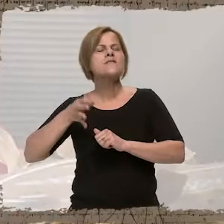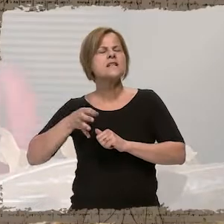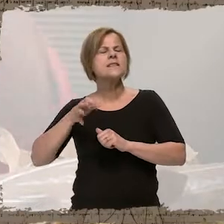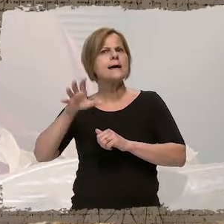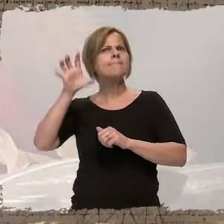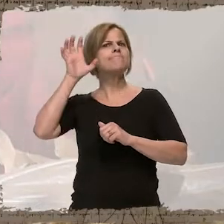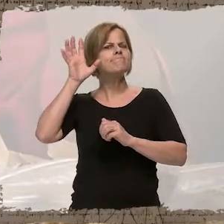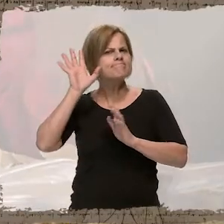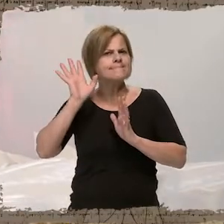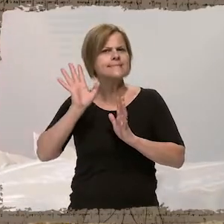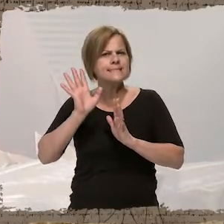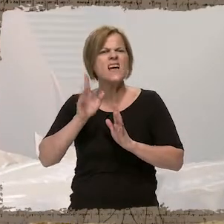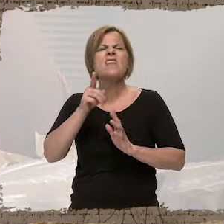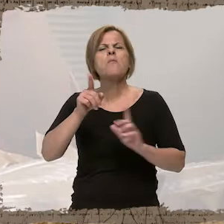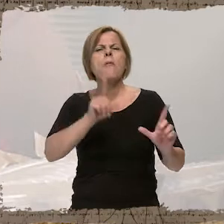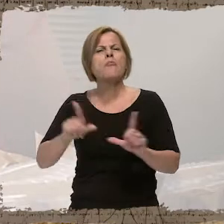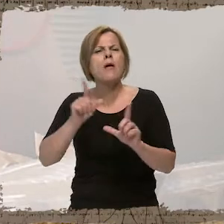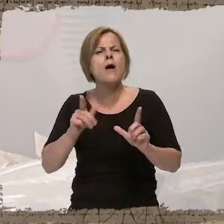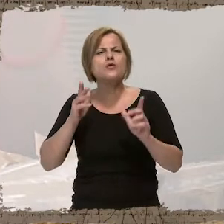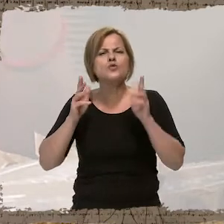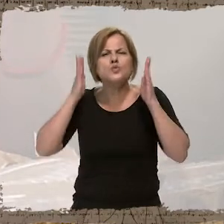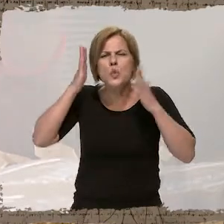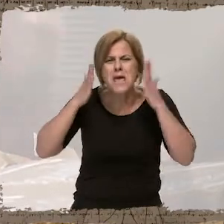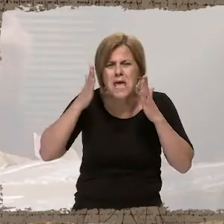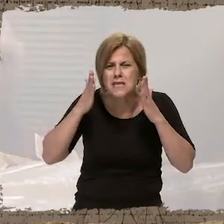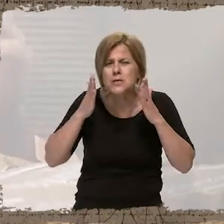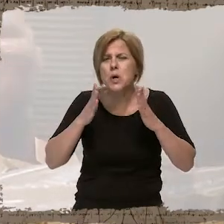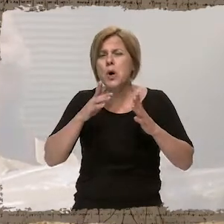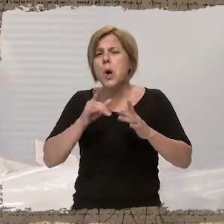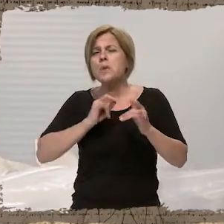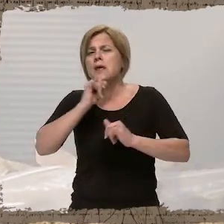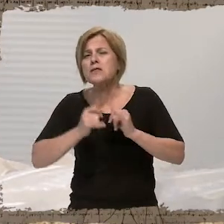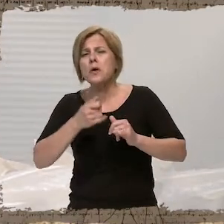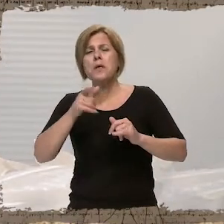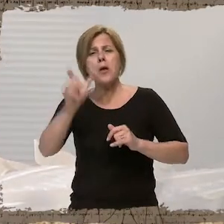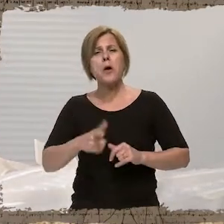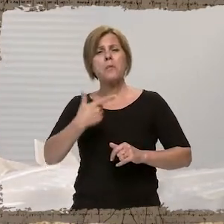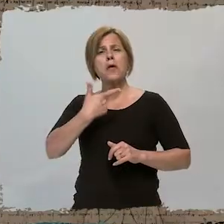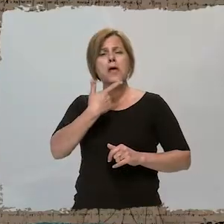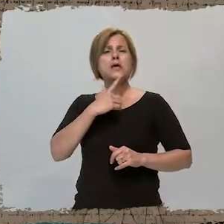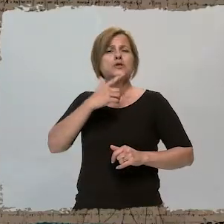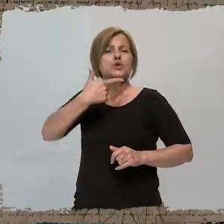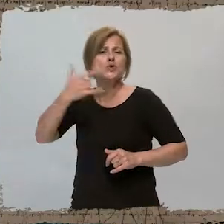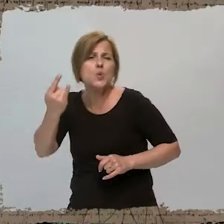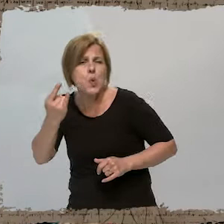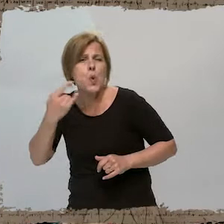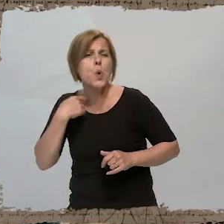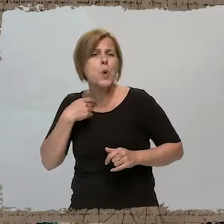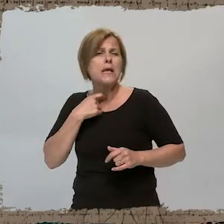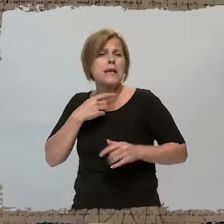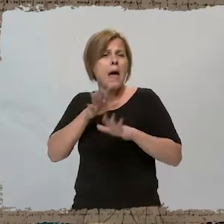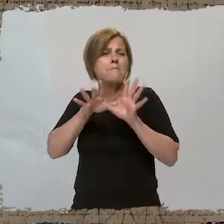esto estoy recordando y también existe un programa sobre los sueños no te acordás y la estrella de quanzhou que era un hombre que quería ser